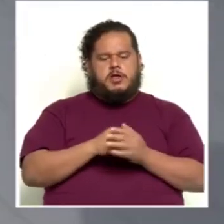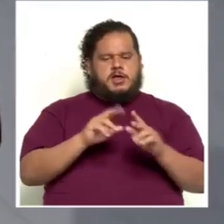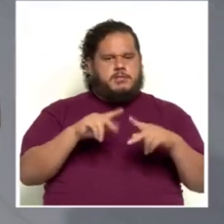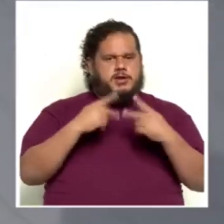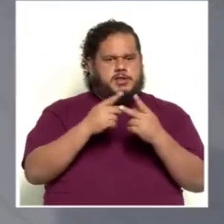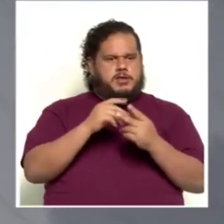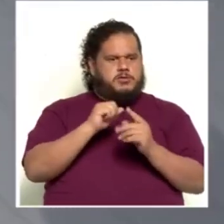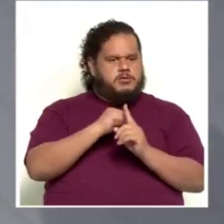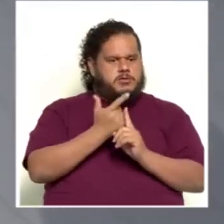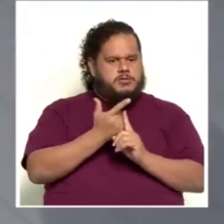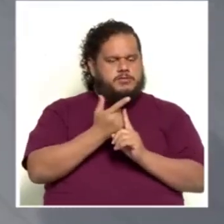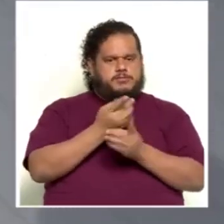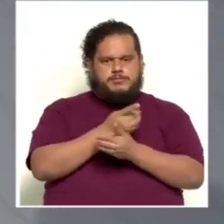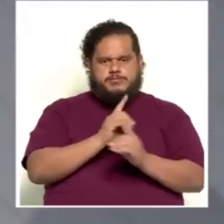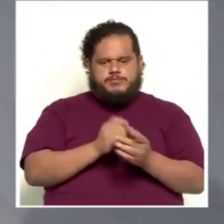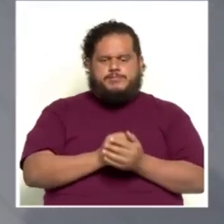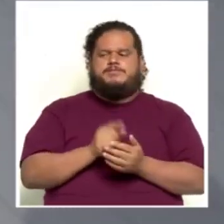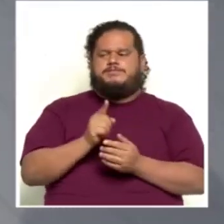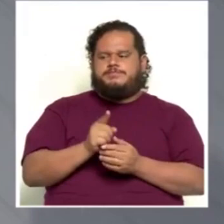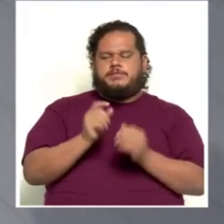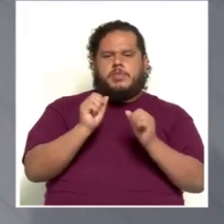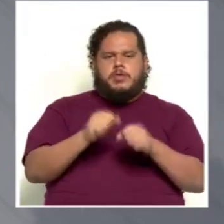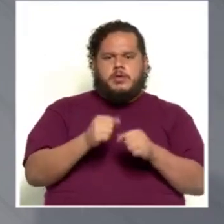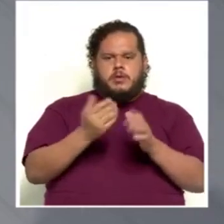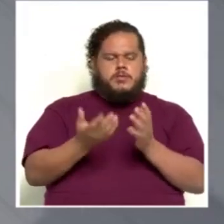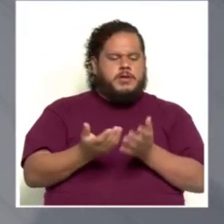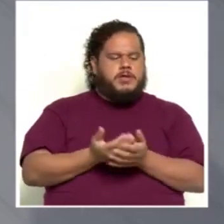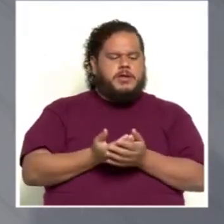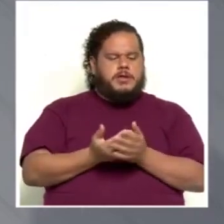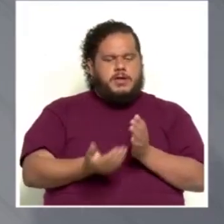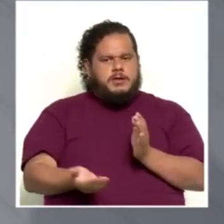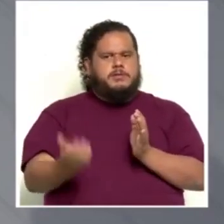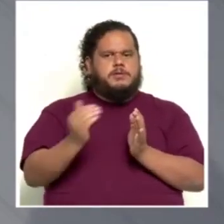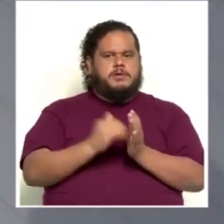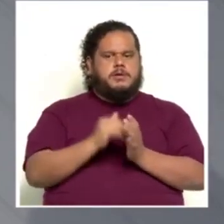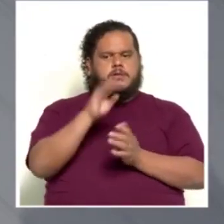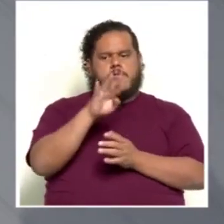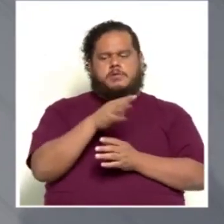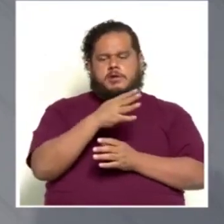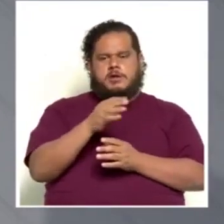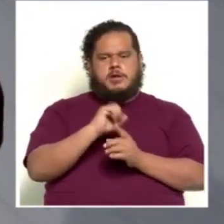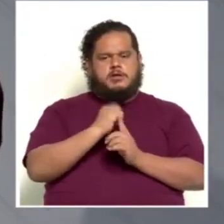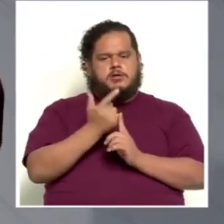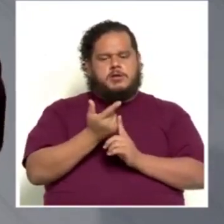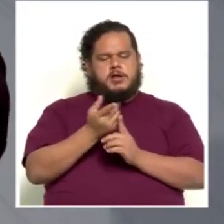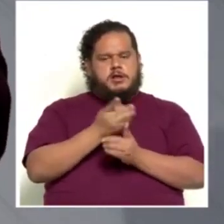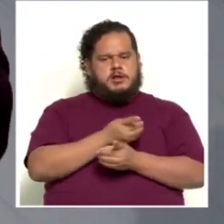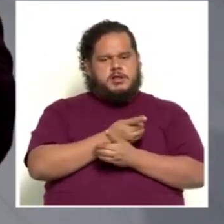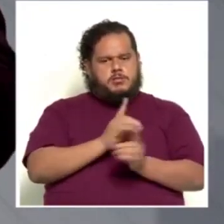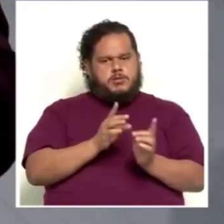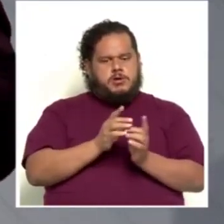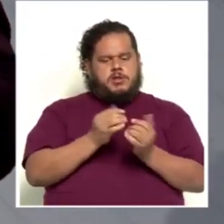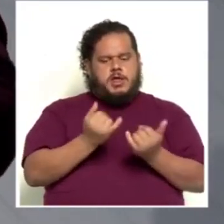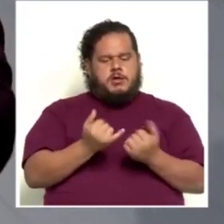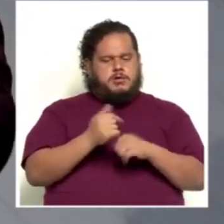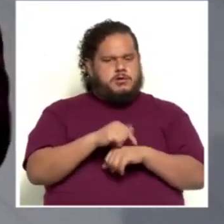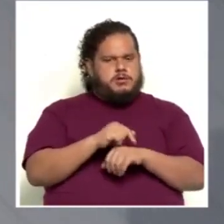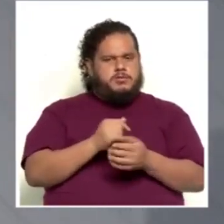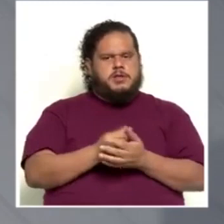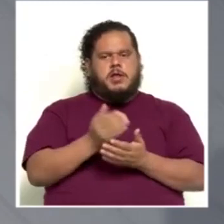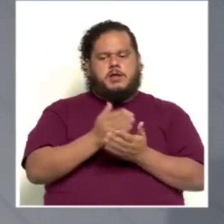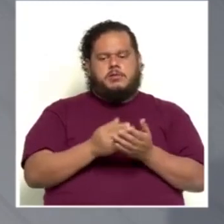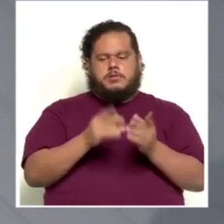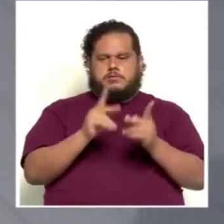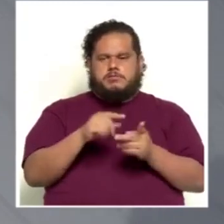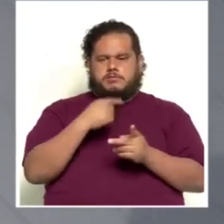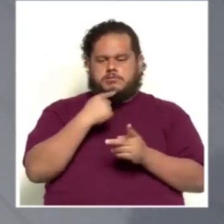socialdemócratas, es si pueden reivindicar una agenda socialdemócrata en estos tiempos. Algunas personas dicen,